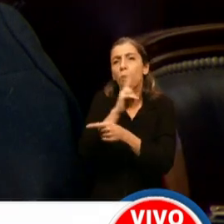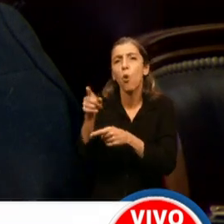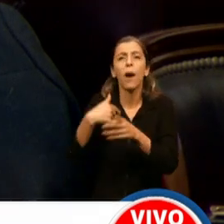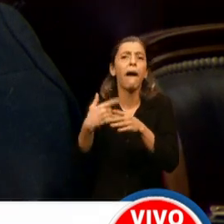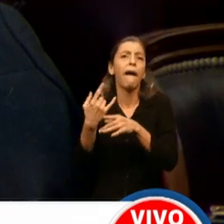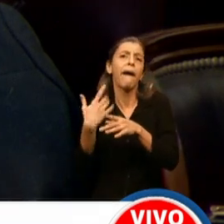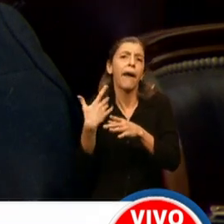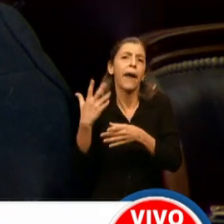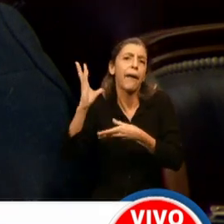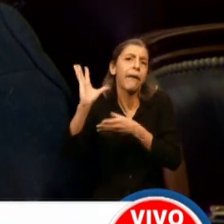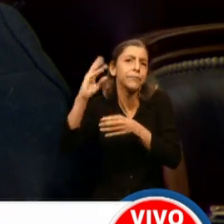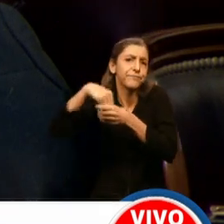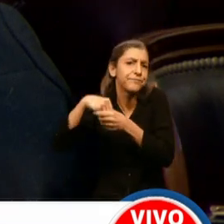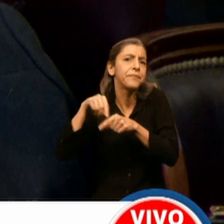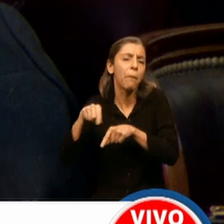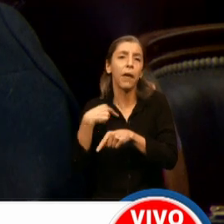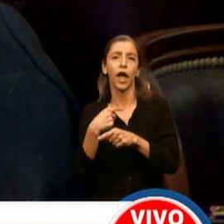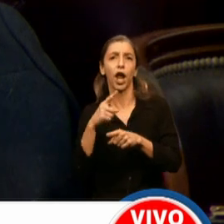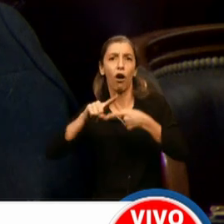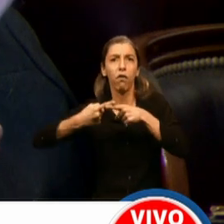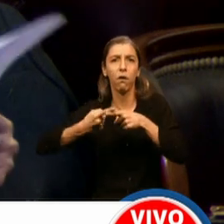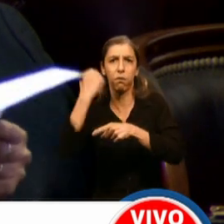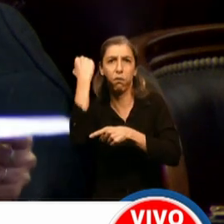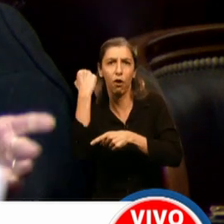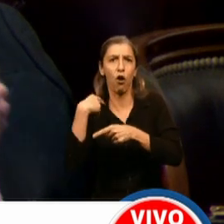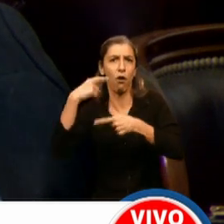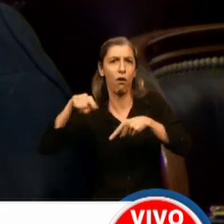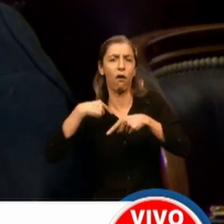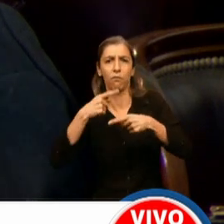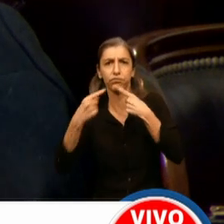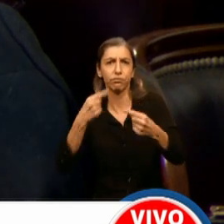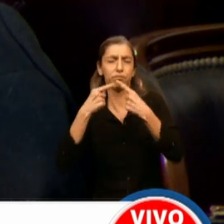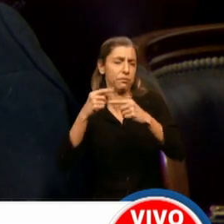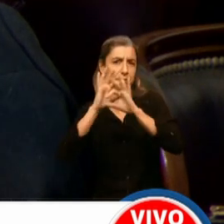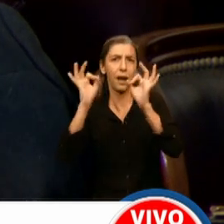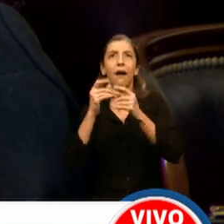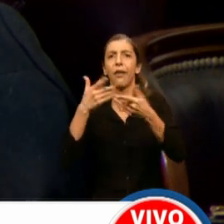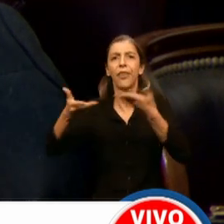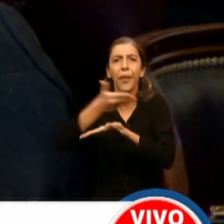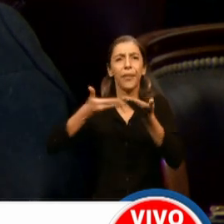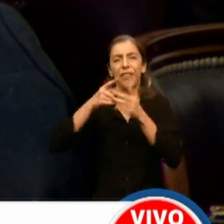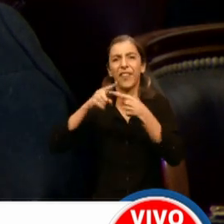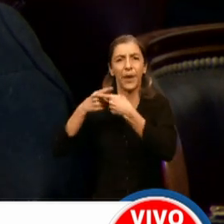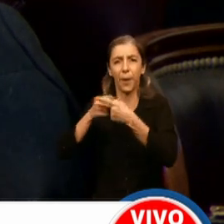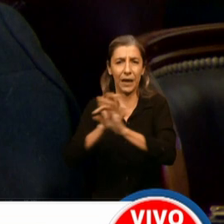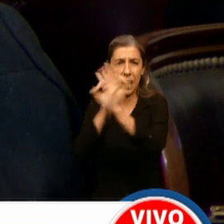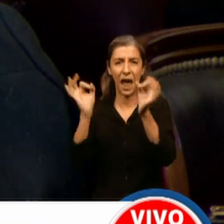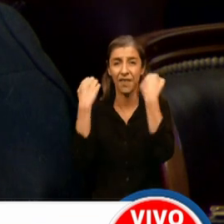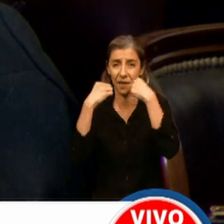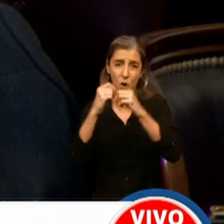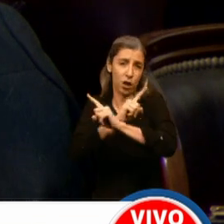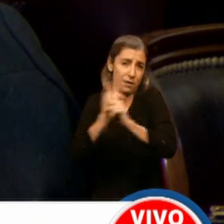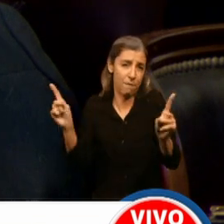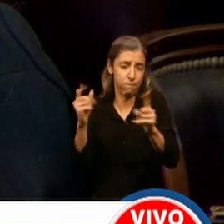discuten en los medios la política y la economía ni hablar de nichos como el deporte donde la mujer ha sido reducida